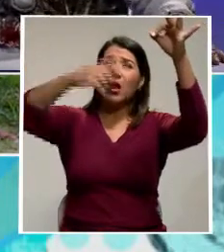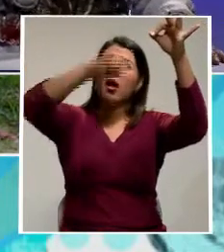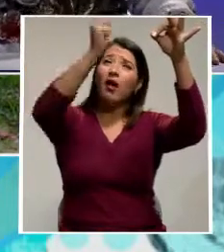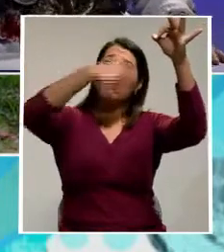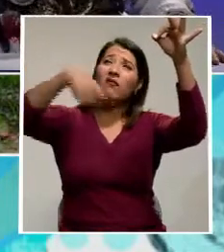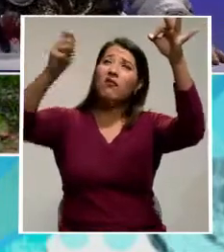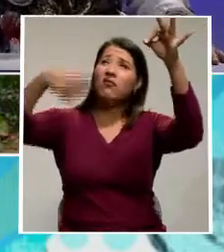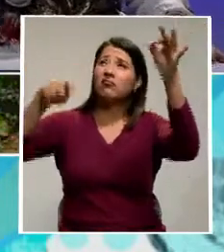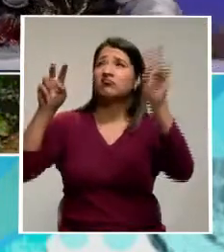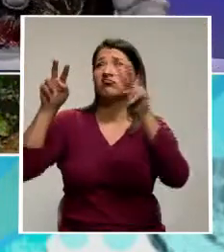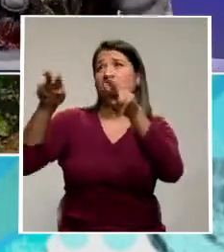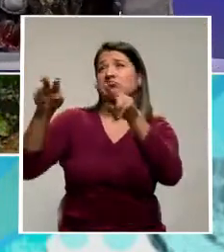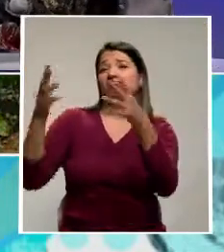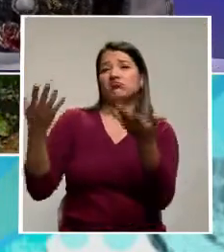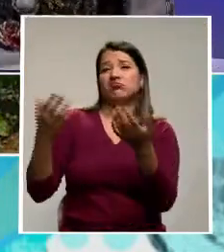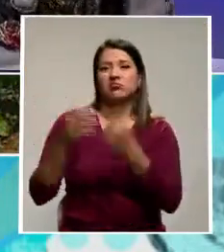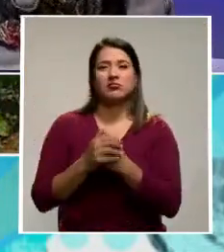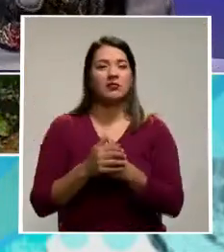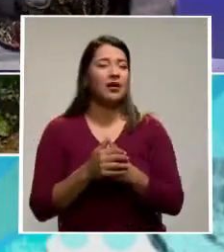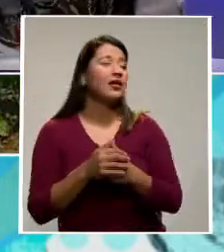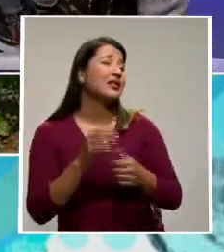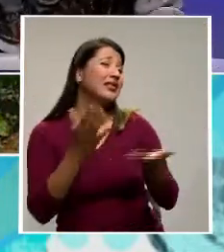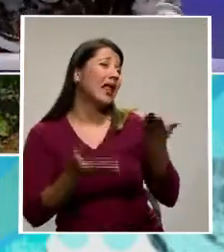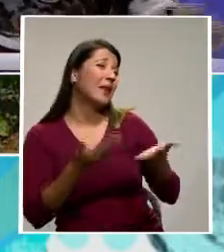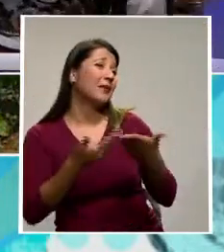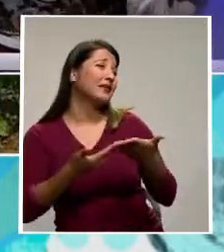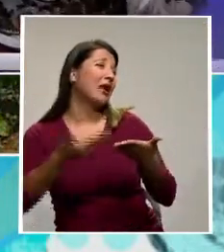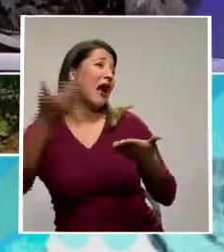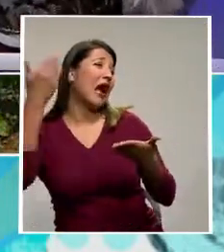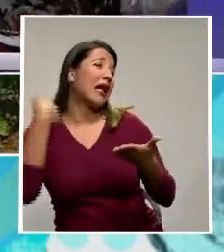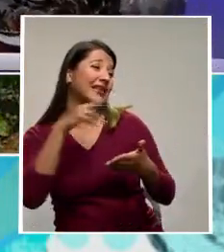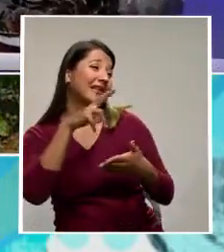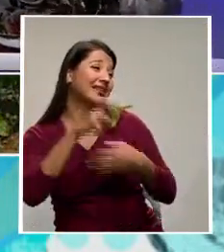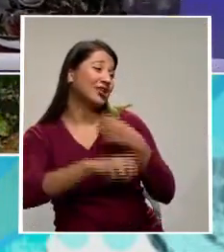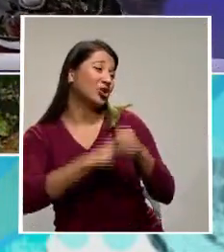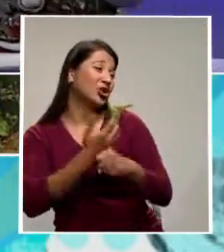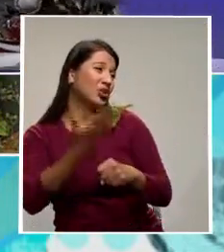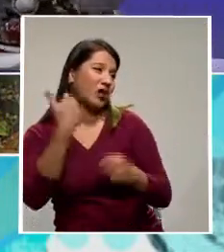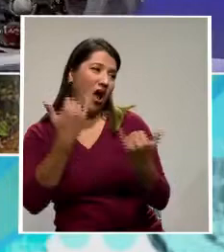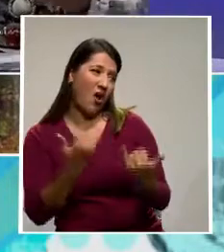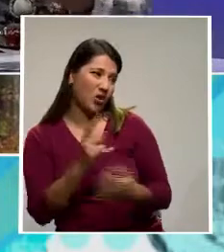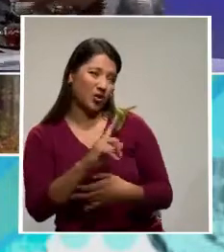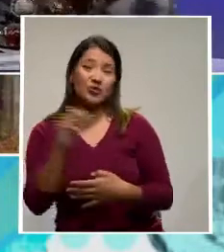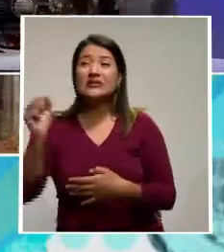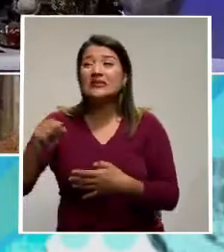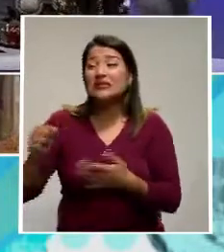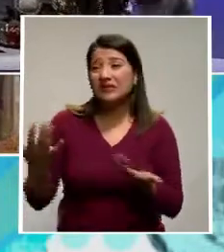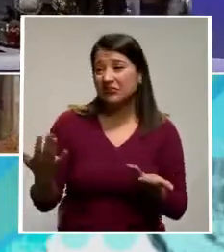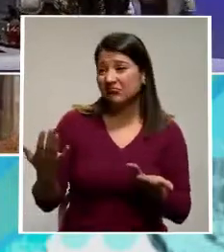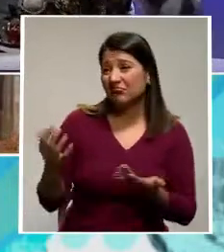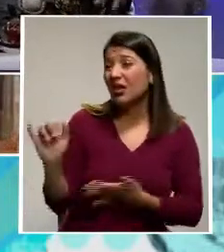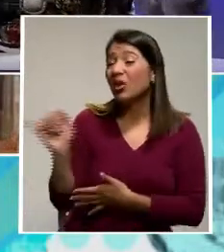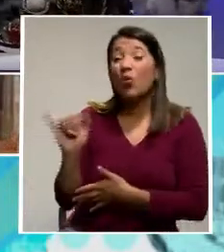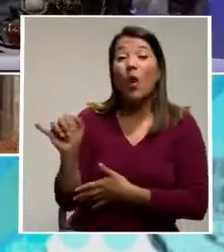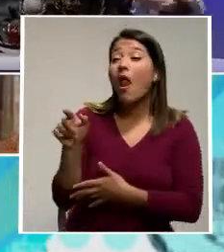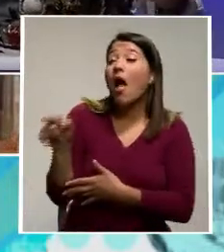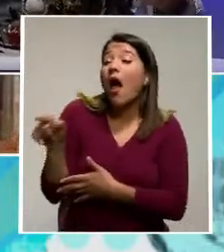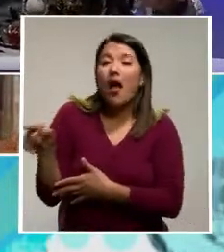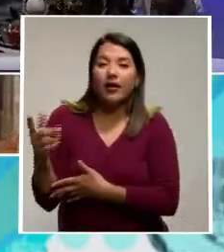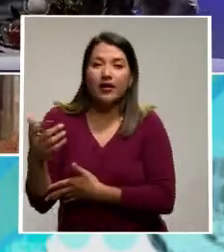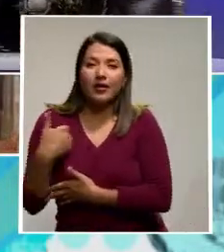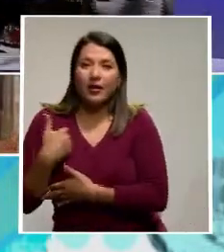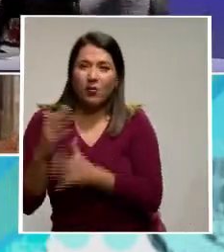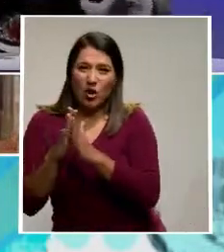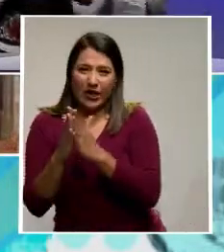gracia. Tenía una gracia hace como 300 años. Sí, entonces y además ahí están los libros, no le vamos a quitar el mismo lenguaje